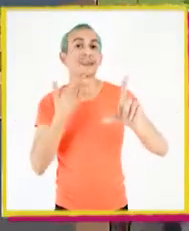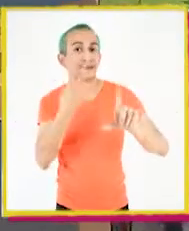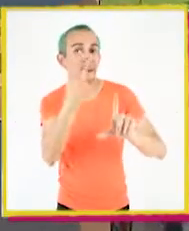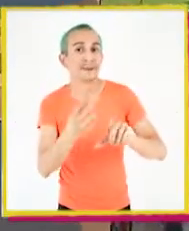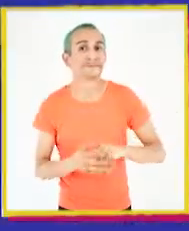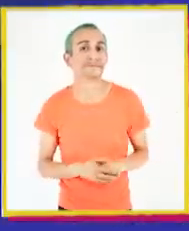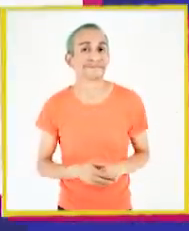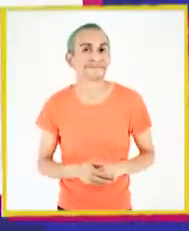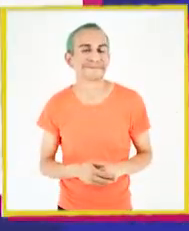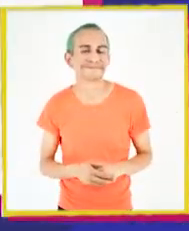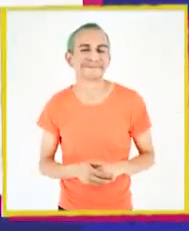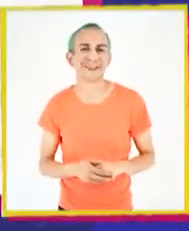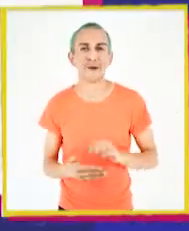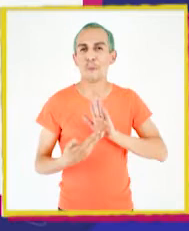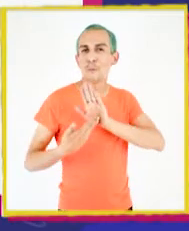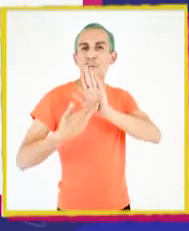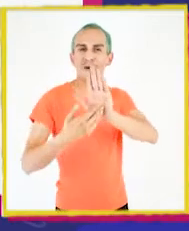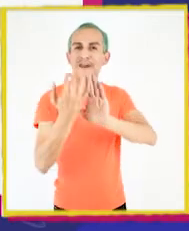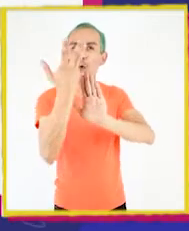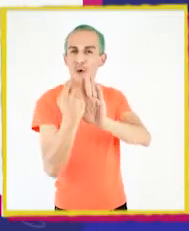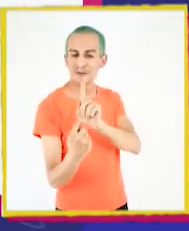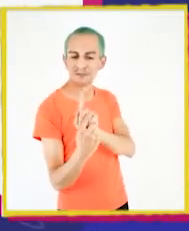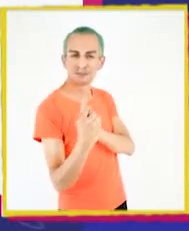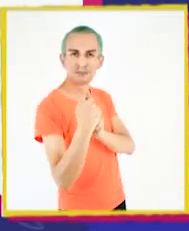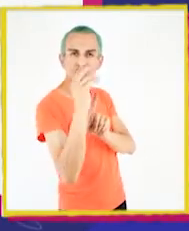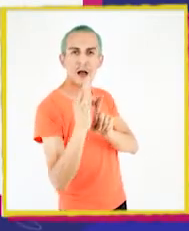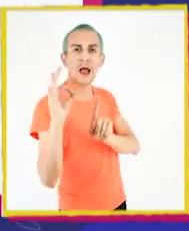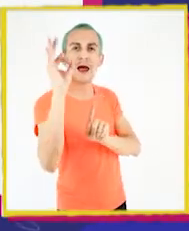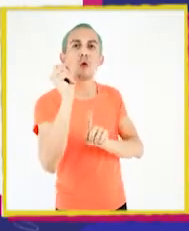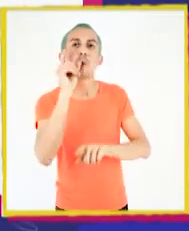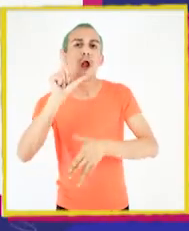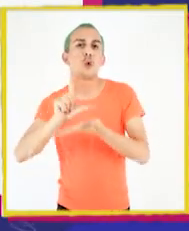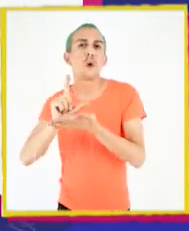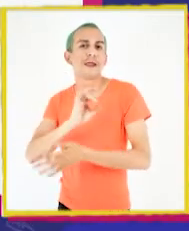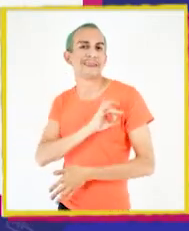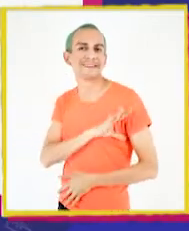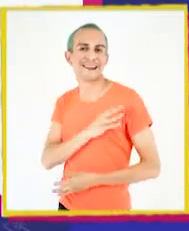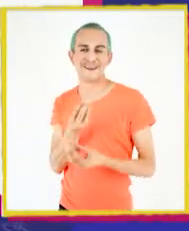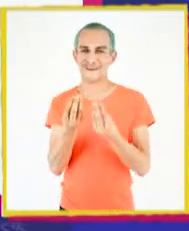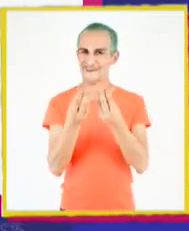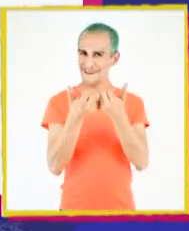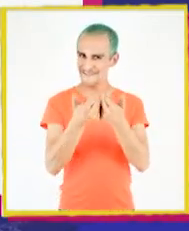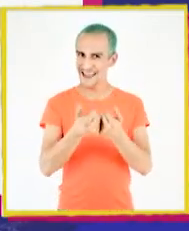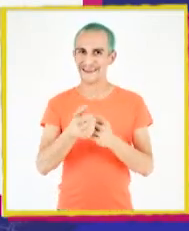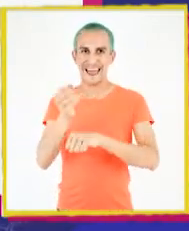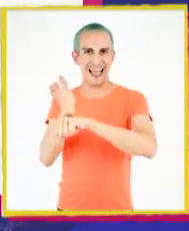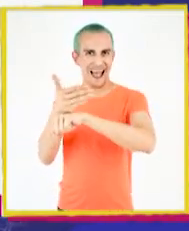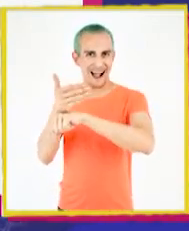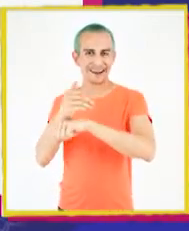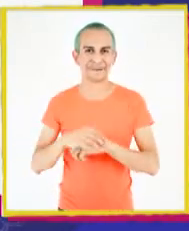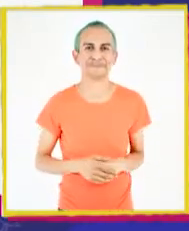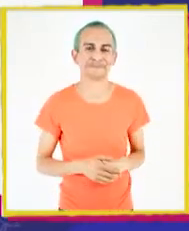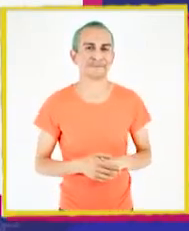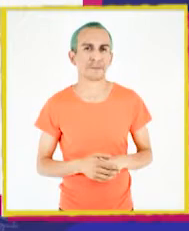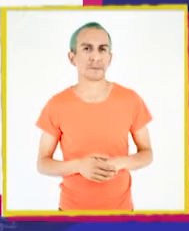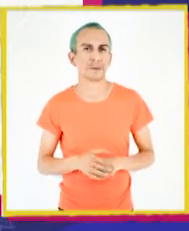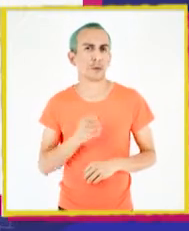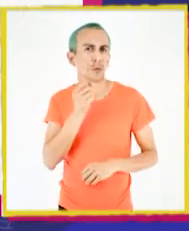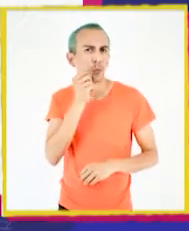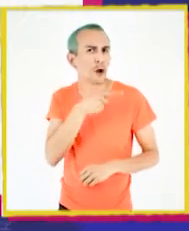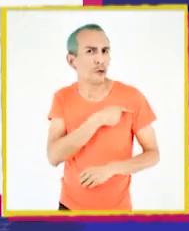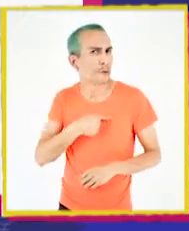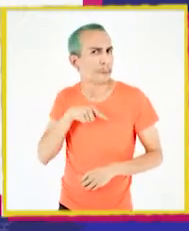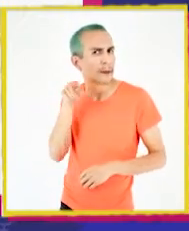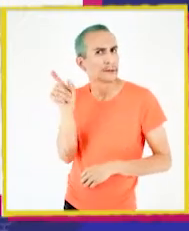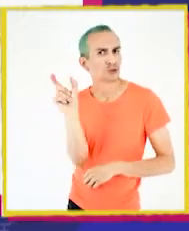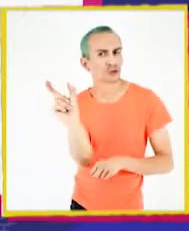imagen, se indica la cantidad de grados de qué lugar de Chile. Muy bien, de Arica. ¿Y qué nombre recibe